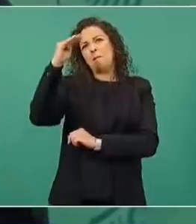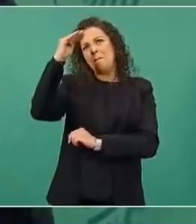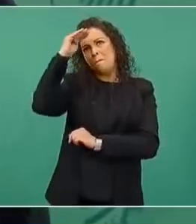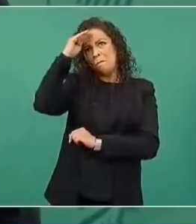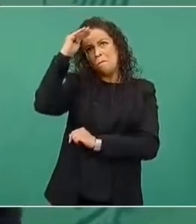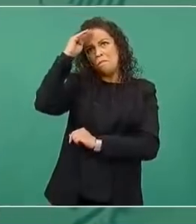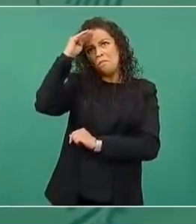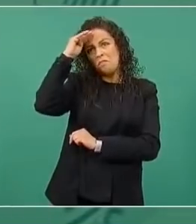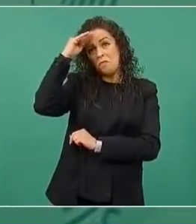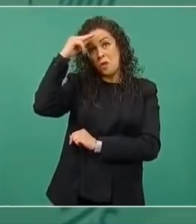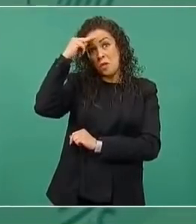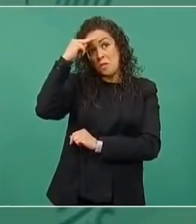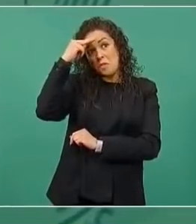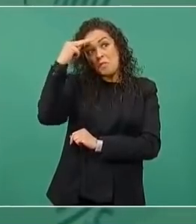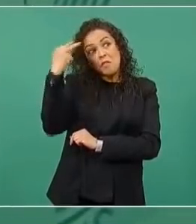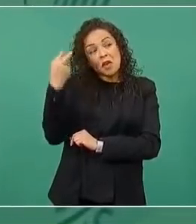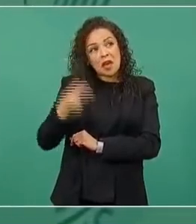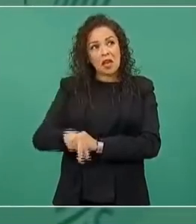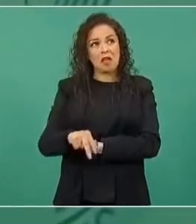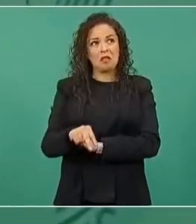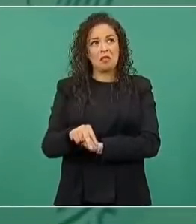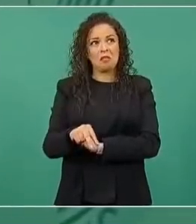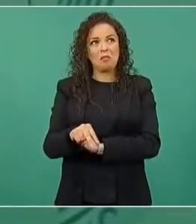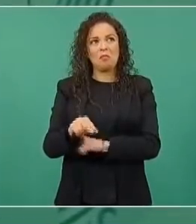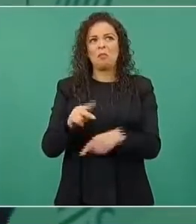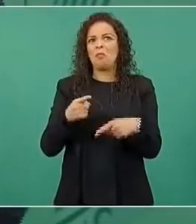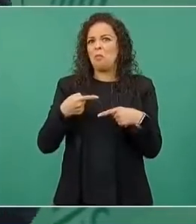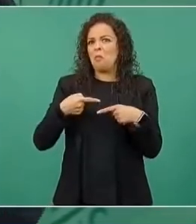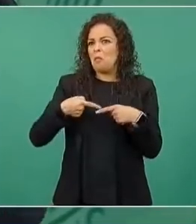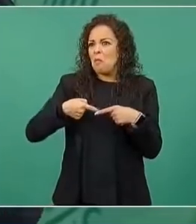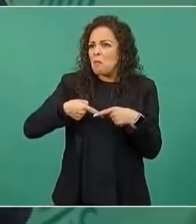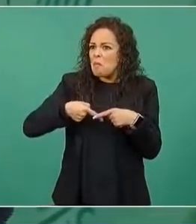sí, que México comenzó